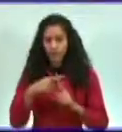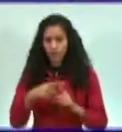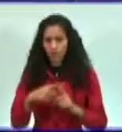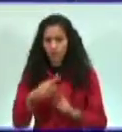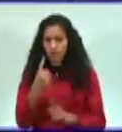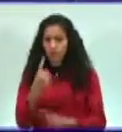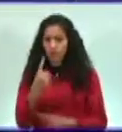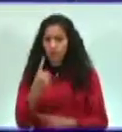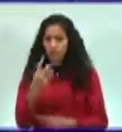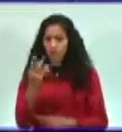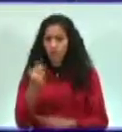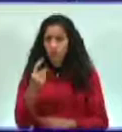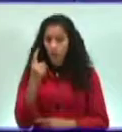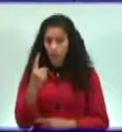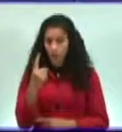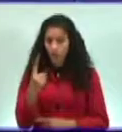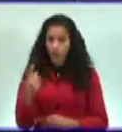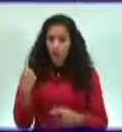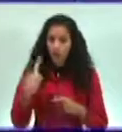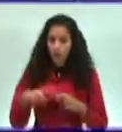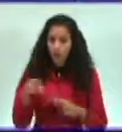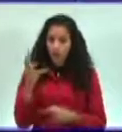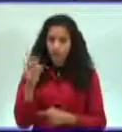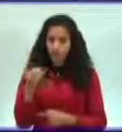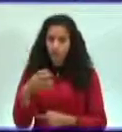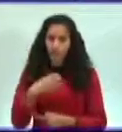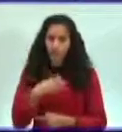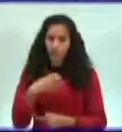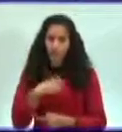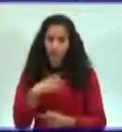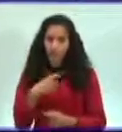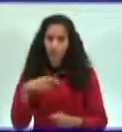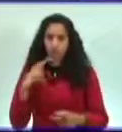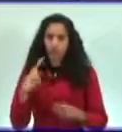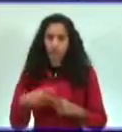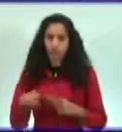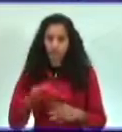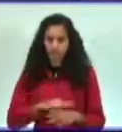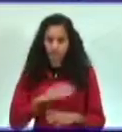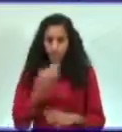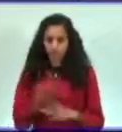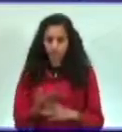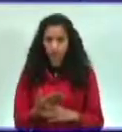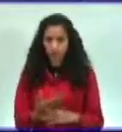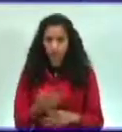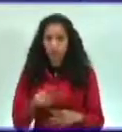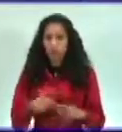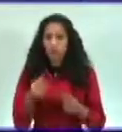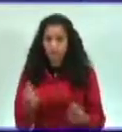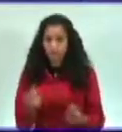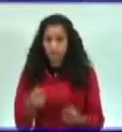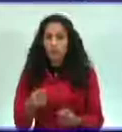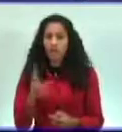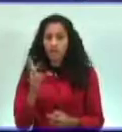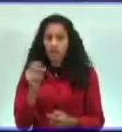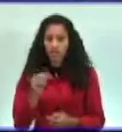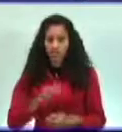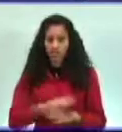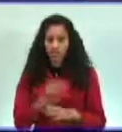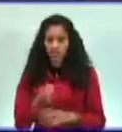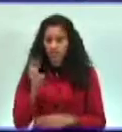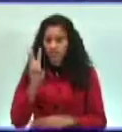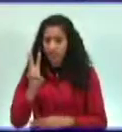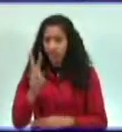1 al número dado, encontramos su sucesor. Es por eso que el sucesor de 3